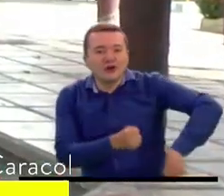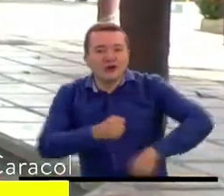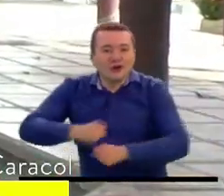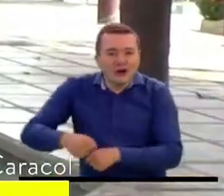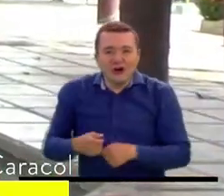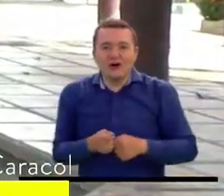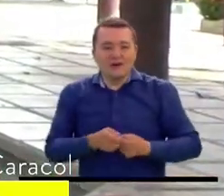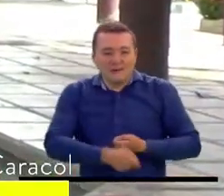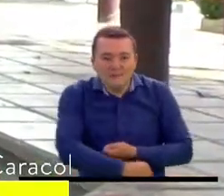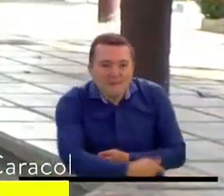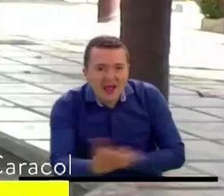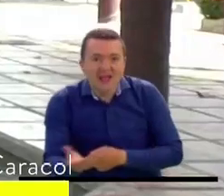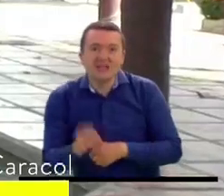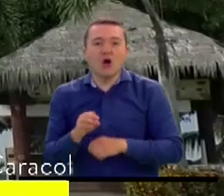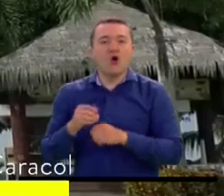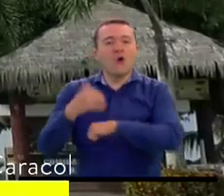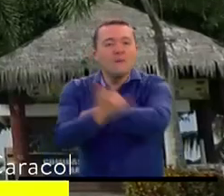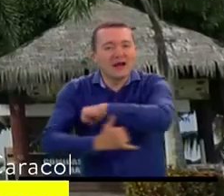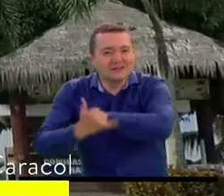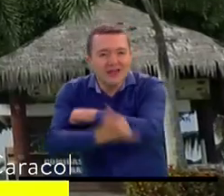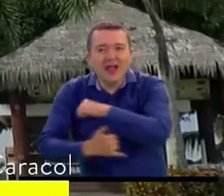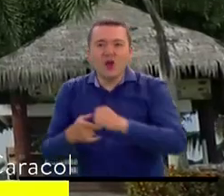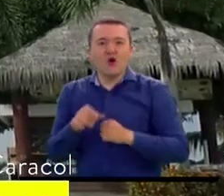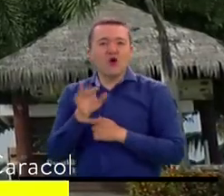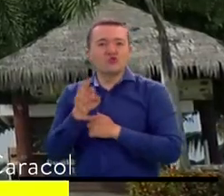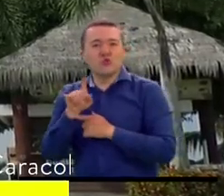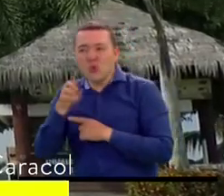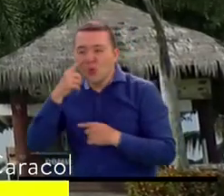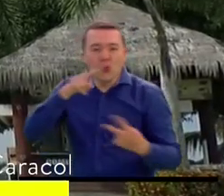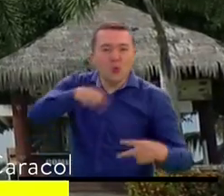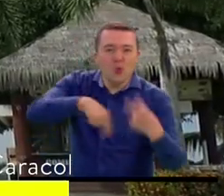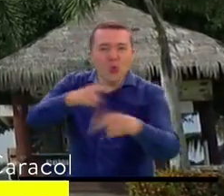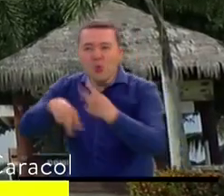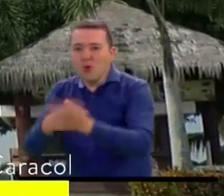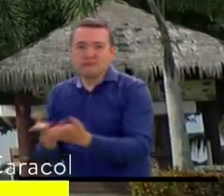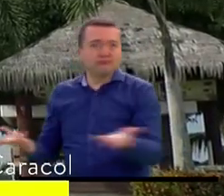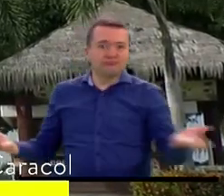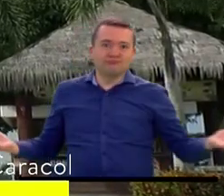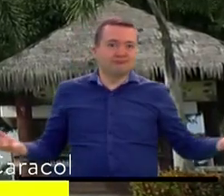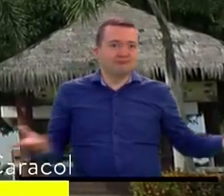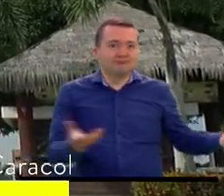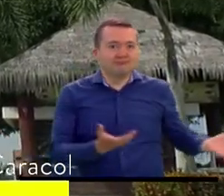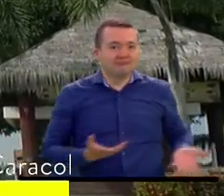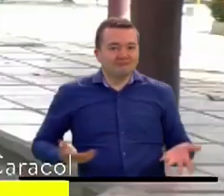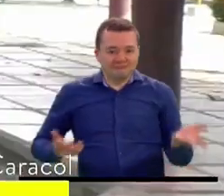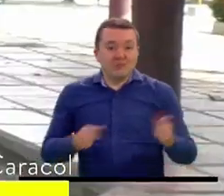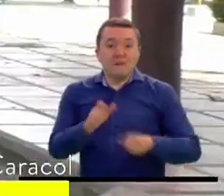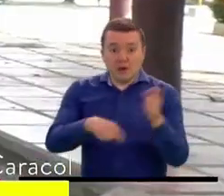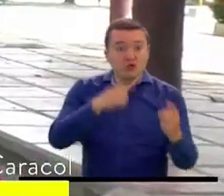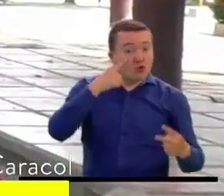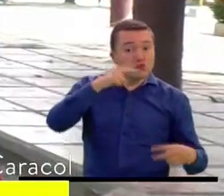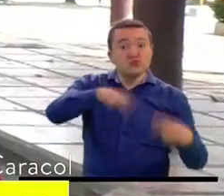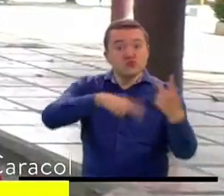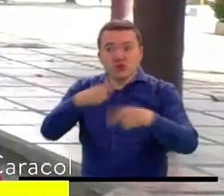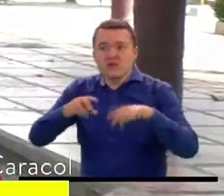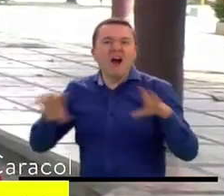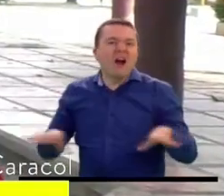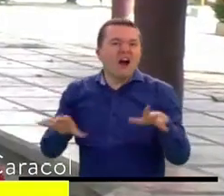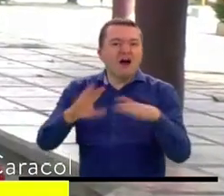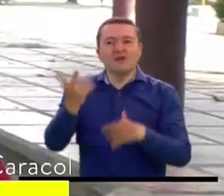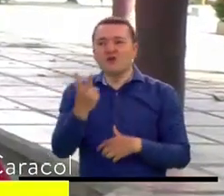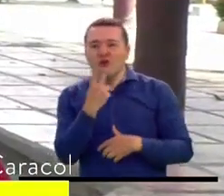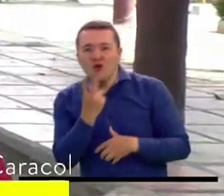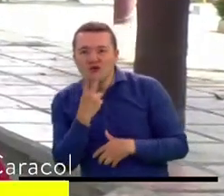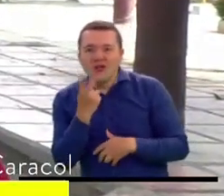lanchas de los paseos, de los tours, como tal está suspendido, los comerciantes que tienen su actividad hotelera y